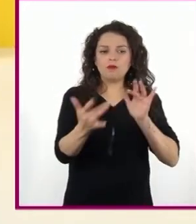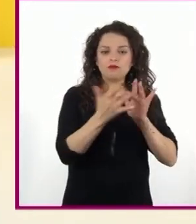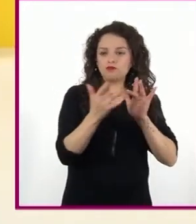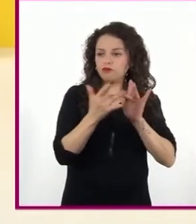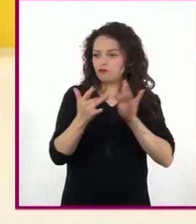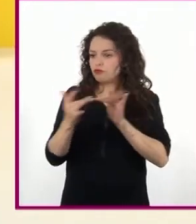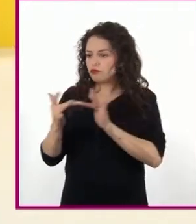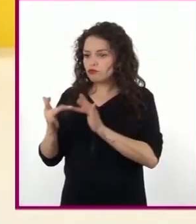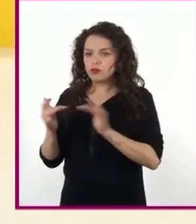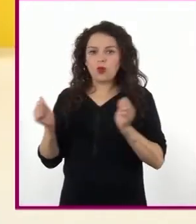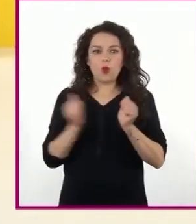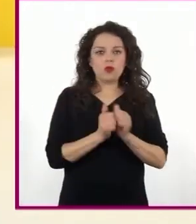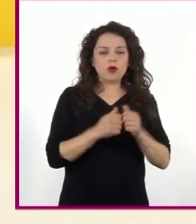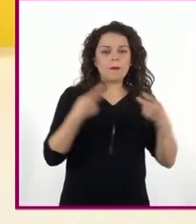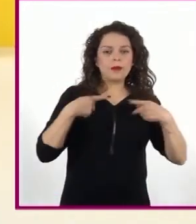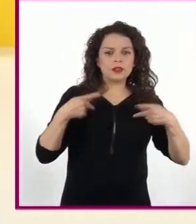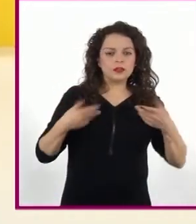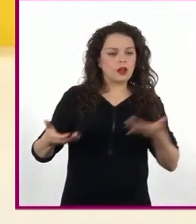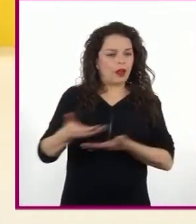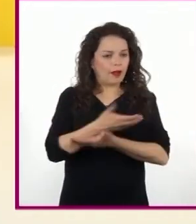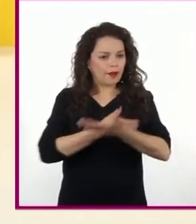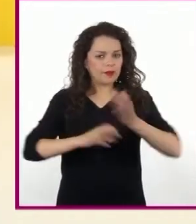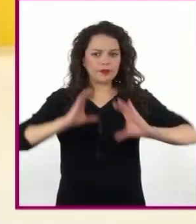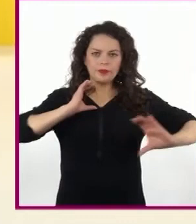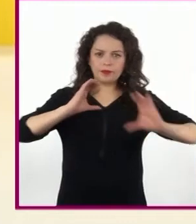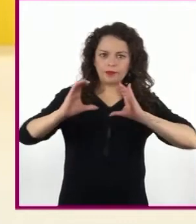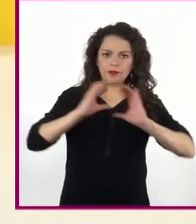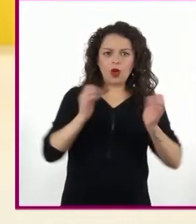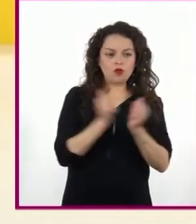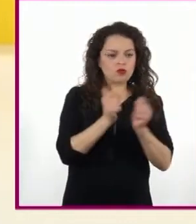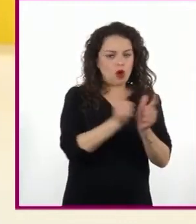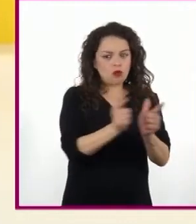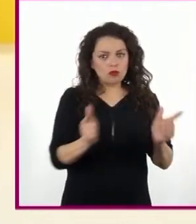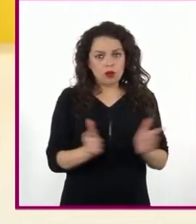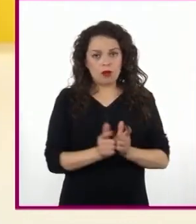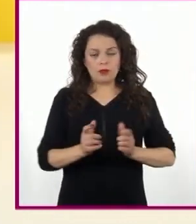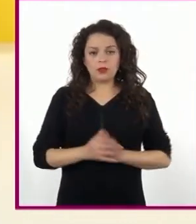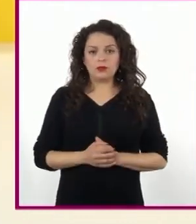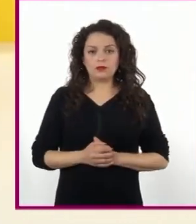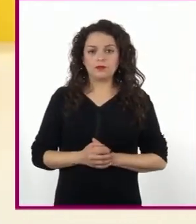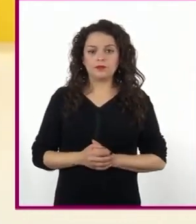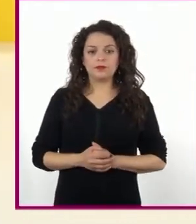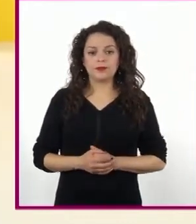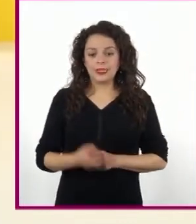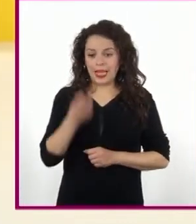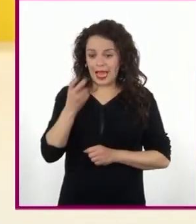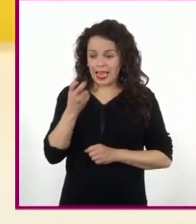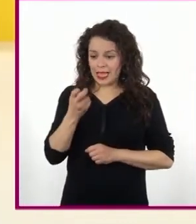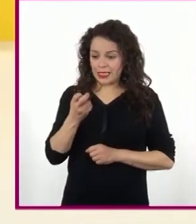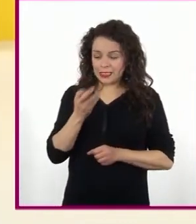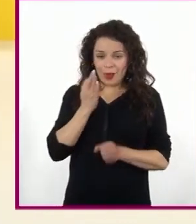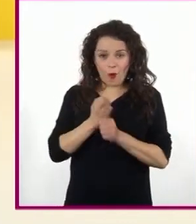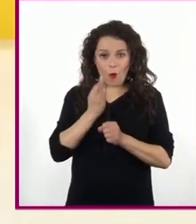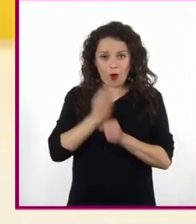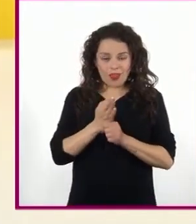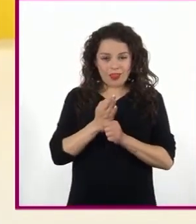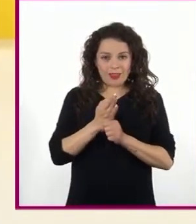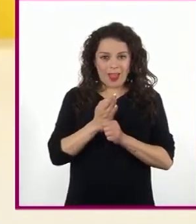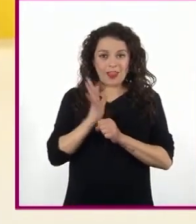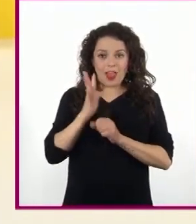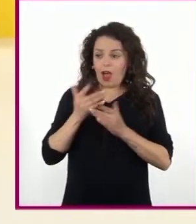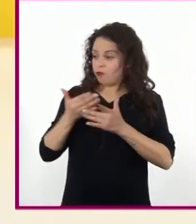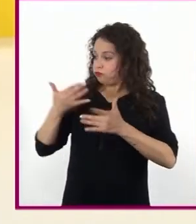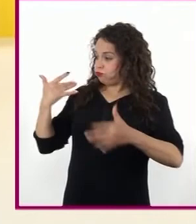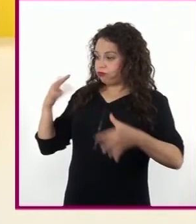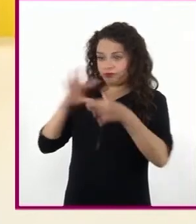cada una de las personas y grupos con los que interactuamos. Retomando lo que hemos visto hasta el momento, veamos